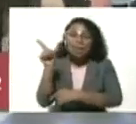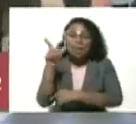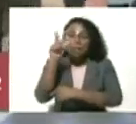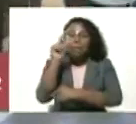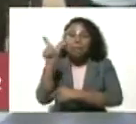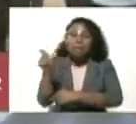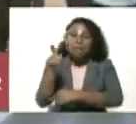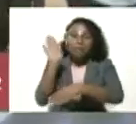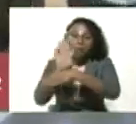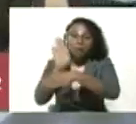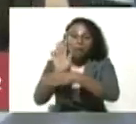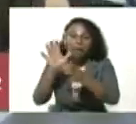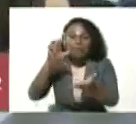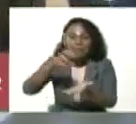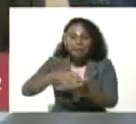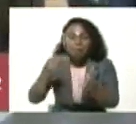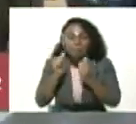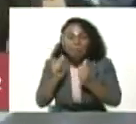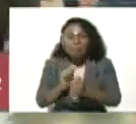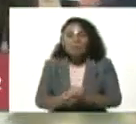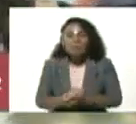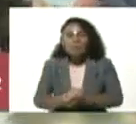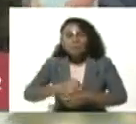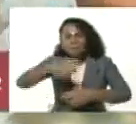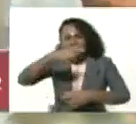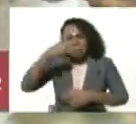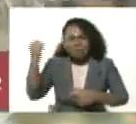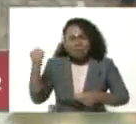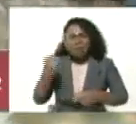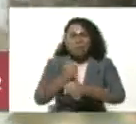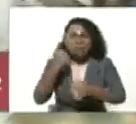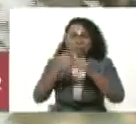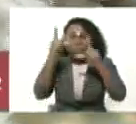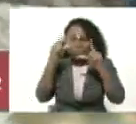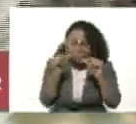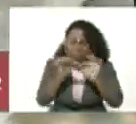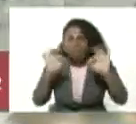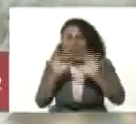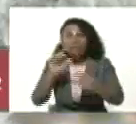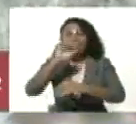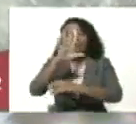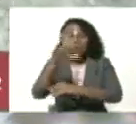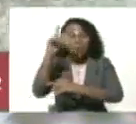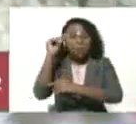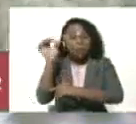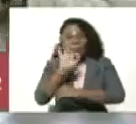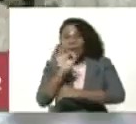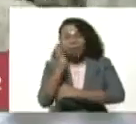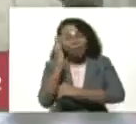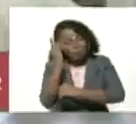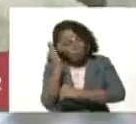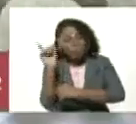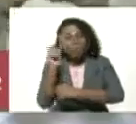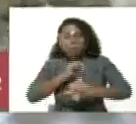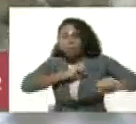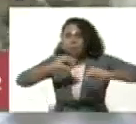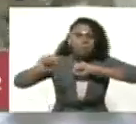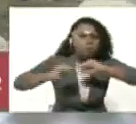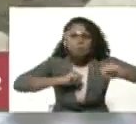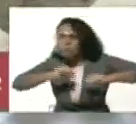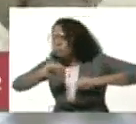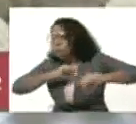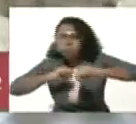de protector del Estado Mérida? Incansable, sin dormir. Lleva 5 días sin dormir. Moviéndose para